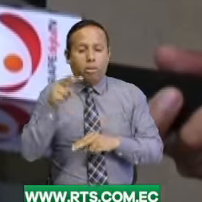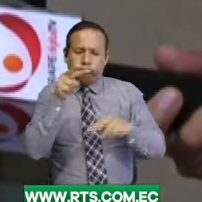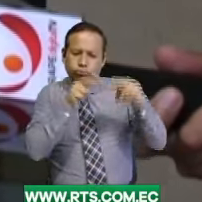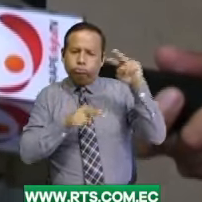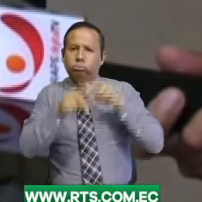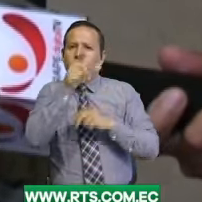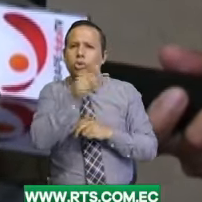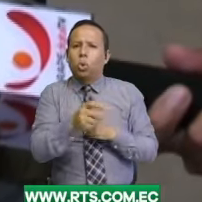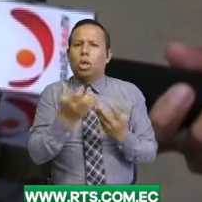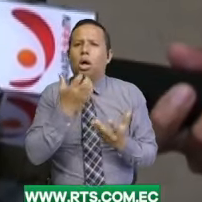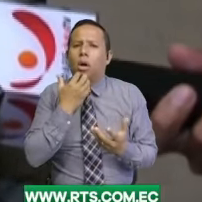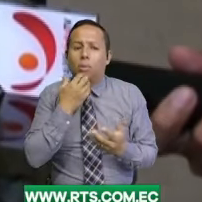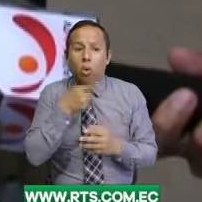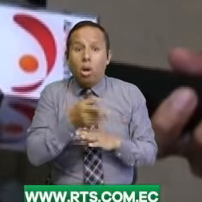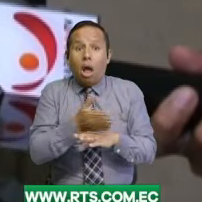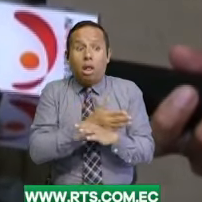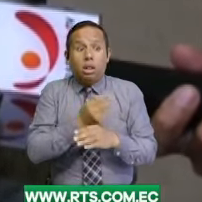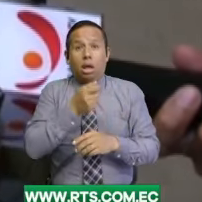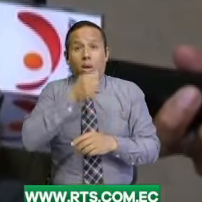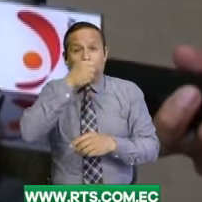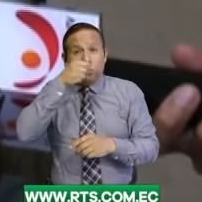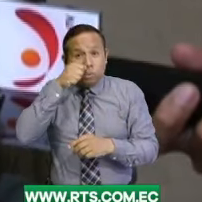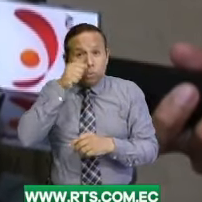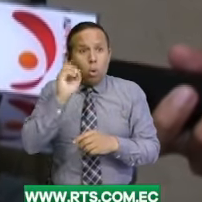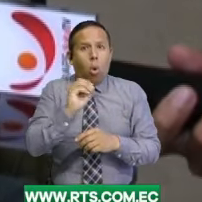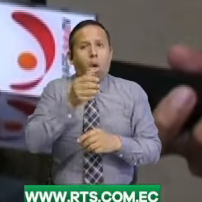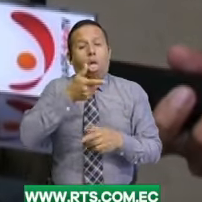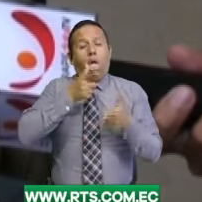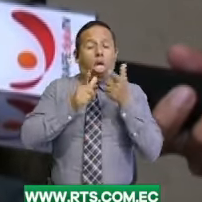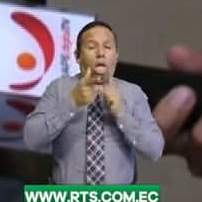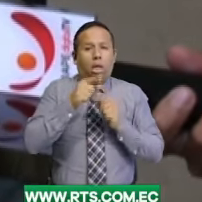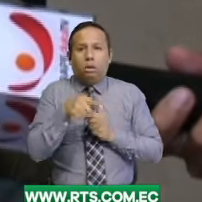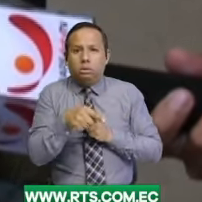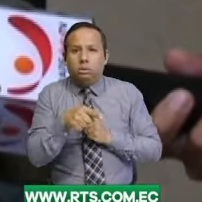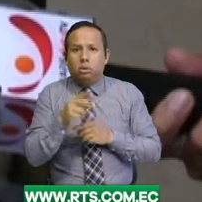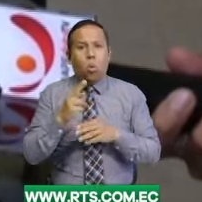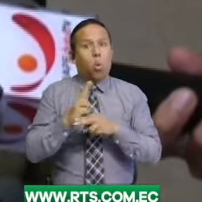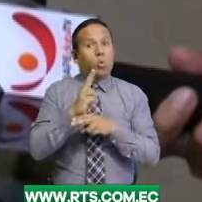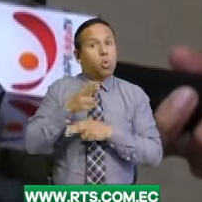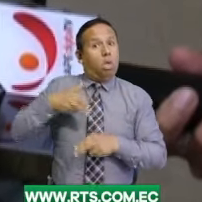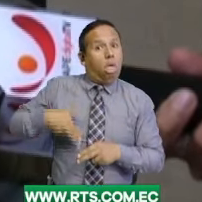de armas no puede haber consumido drogas o sustancias alcohólicas,